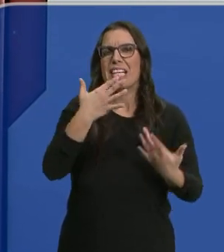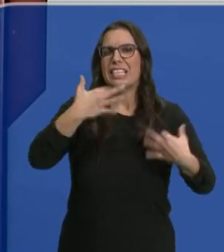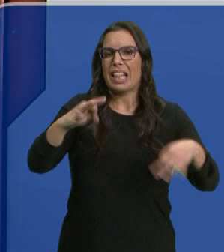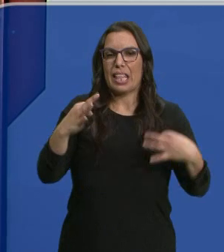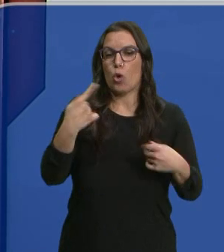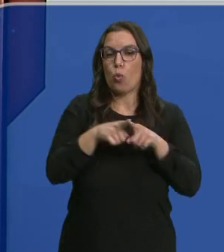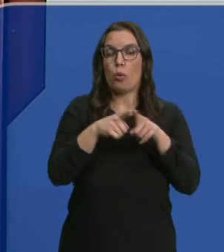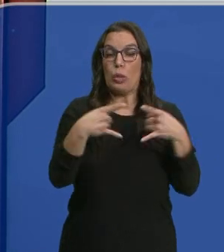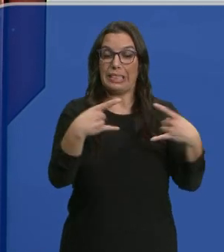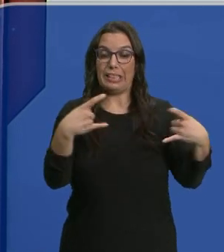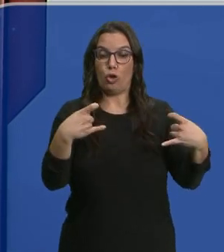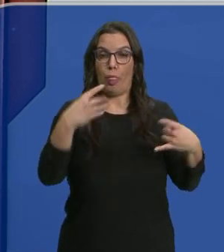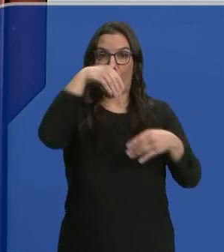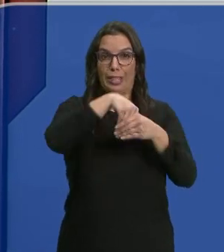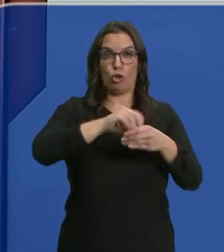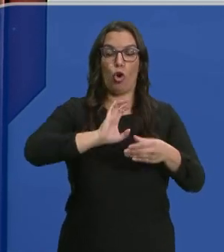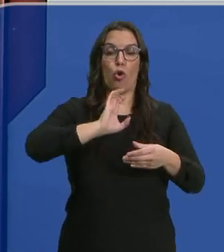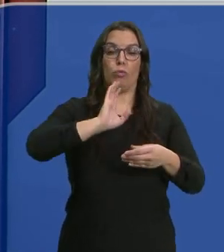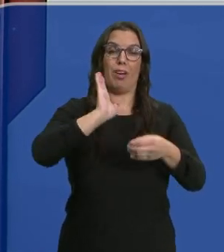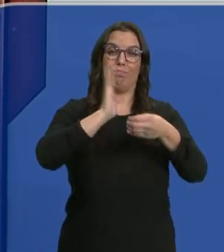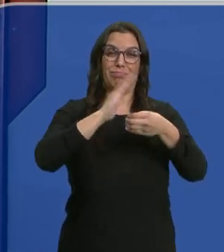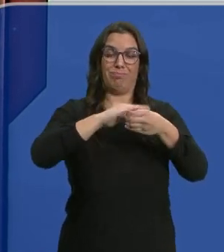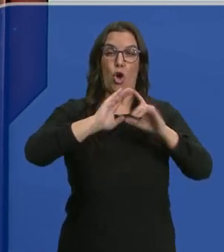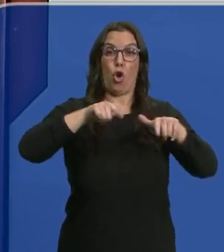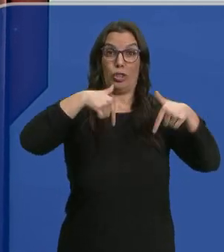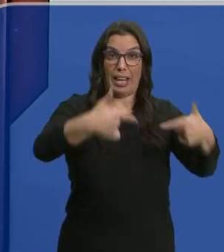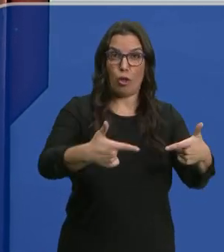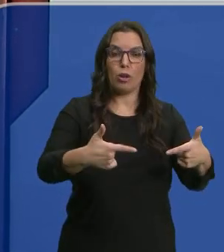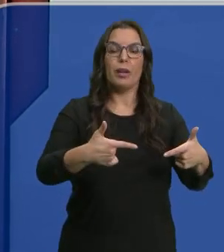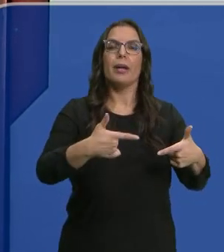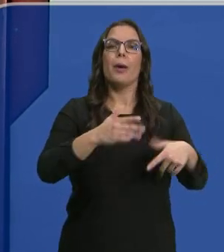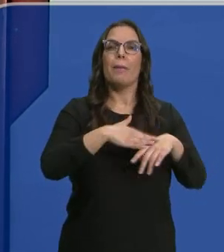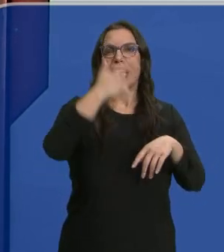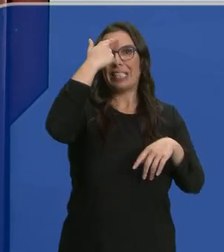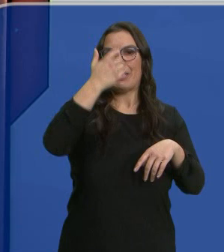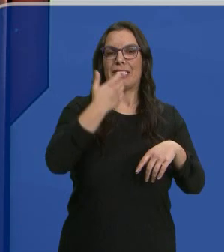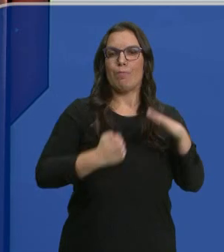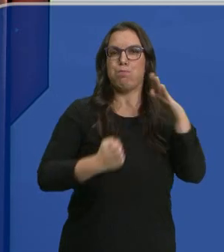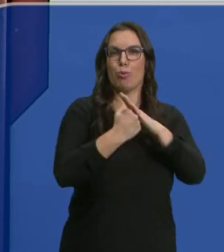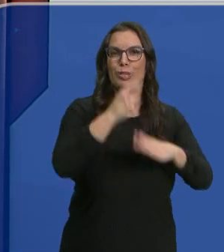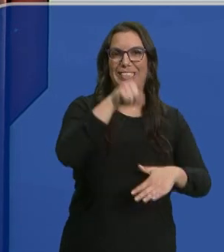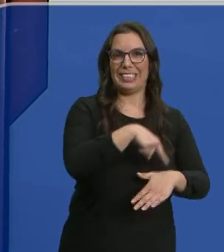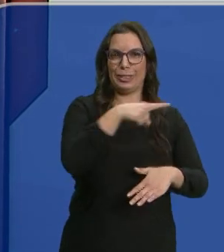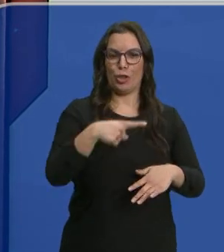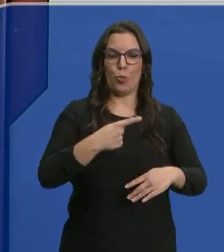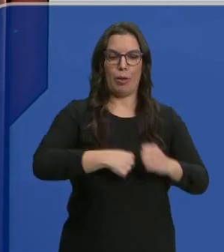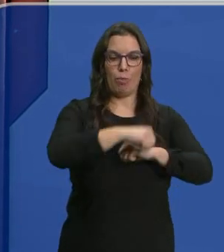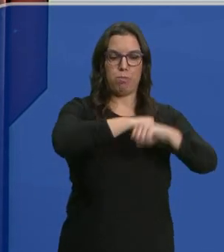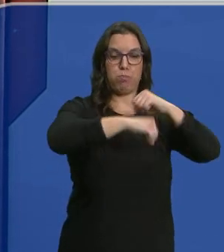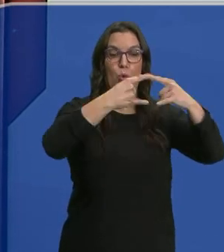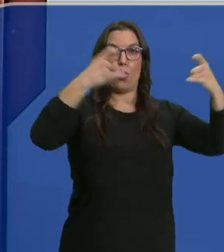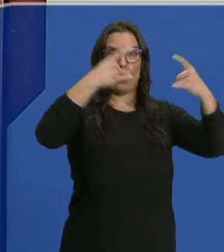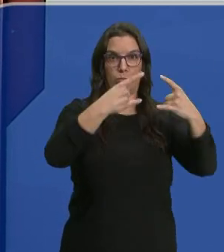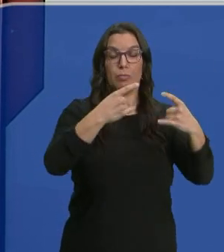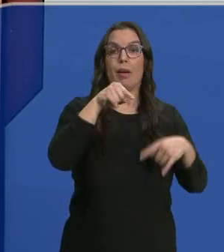como un sensor colocado en un contenedor nos ofrece información sobre si ha llegado o no el momento de vaciarlo. Y eso en combustible, en